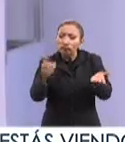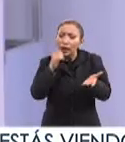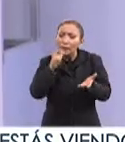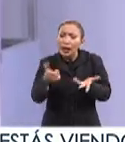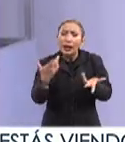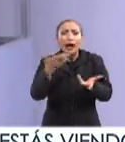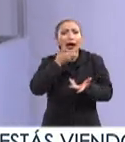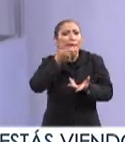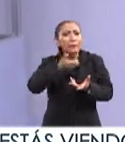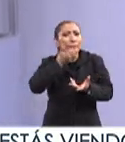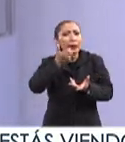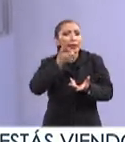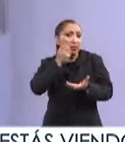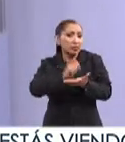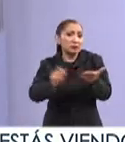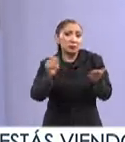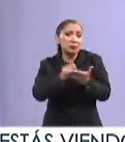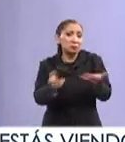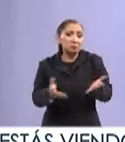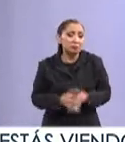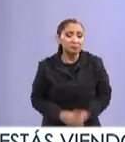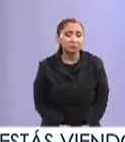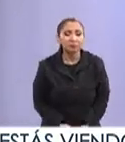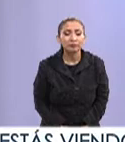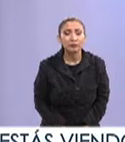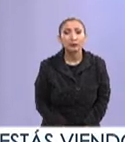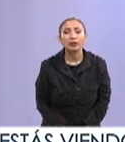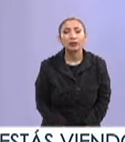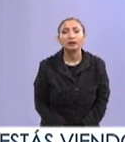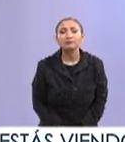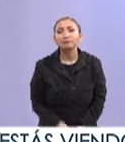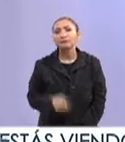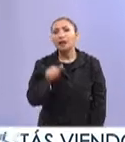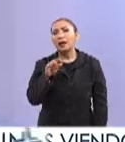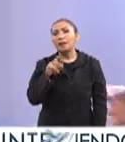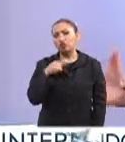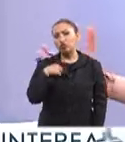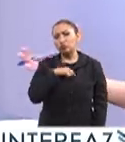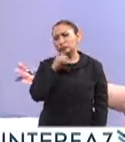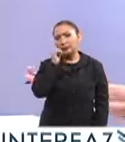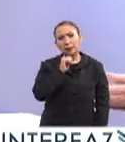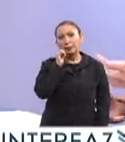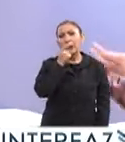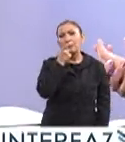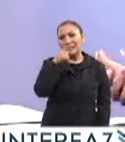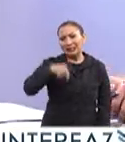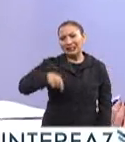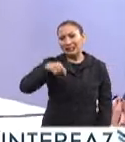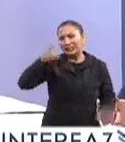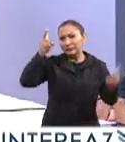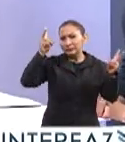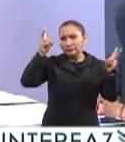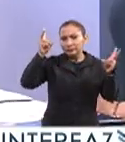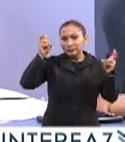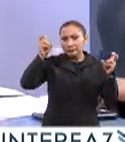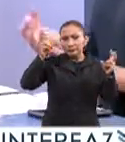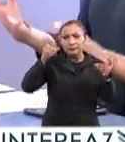también hasta el hábito de escribir. Por supuesto. Claro. Armando, pues nosotros siempre hablamos aquí de